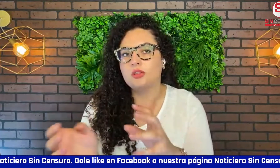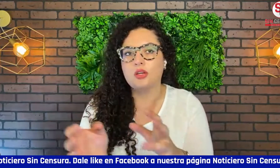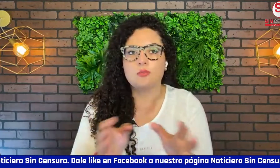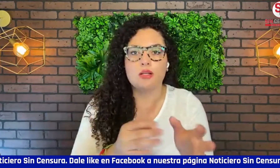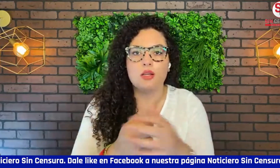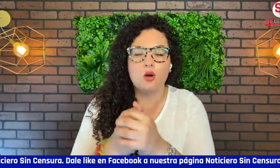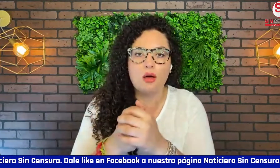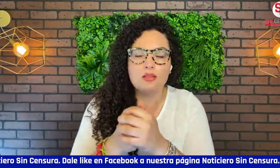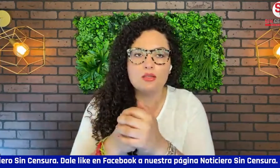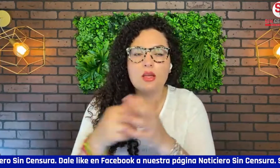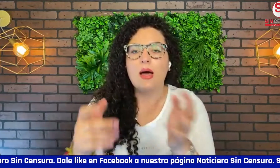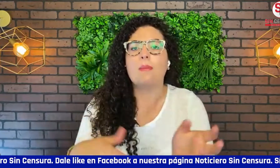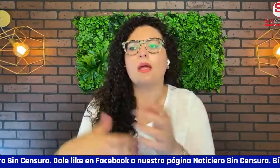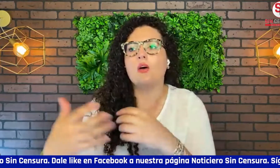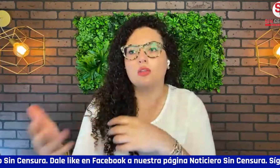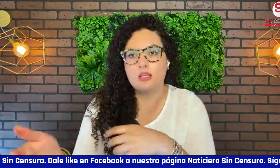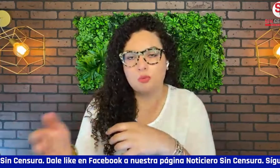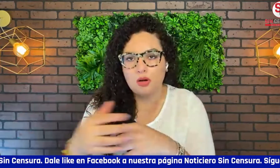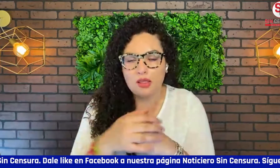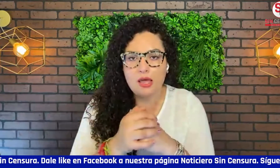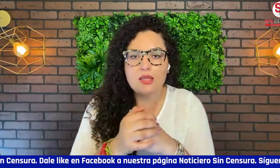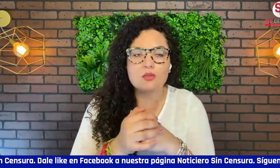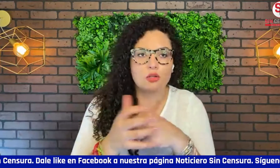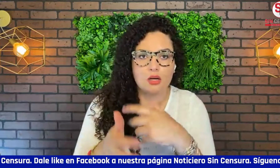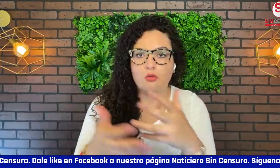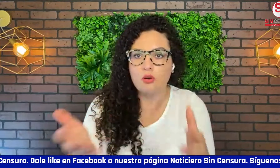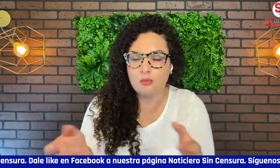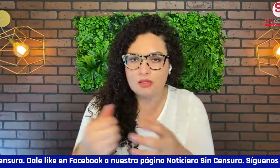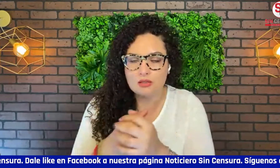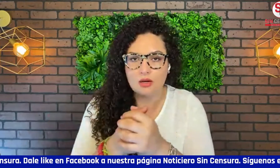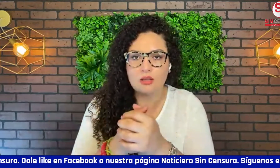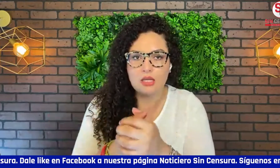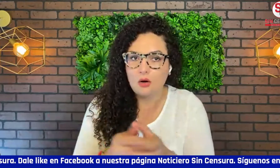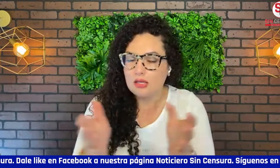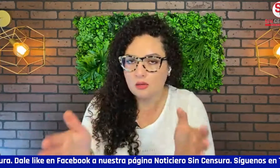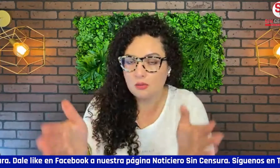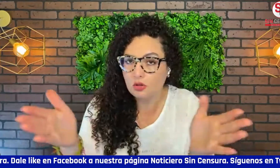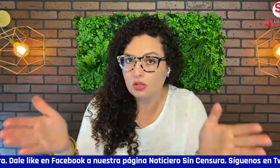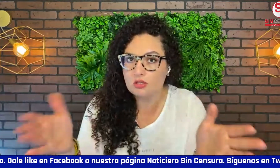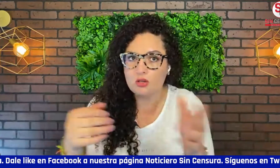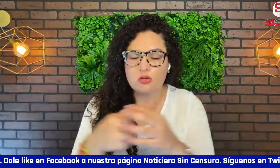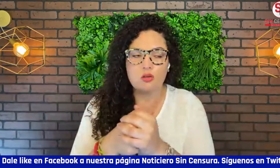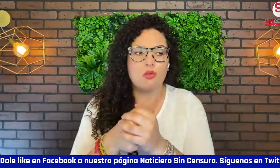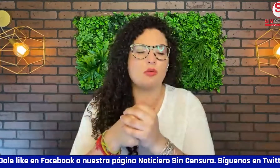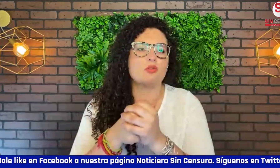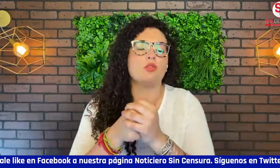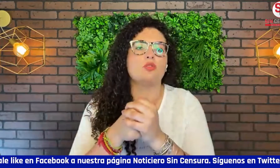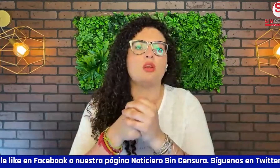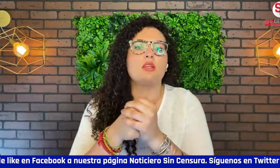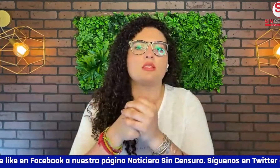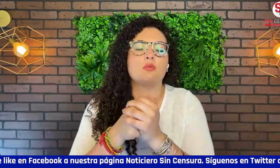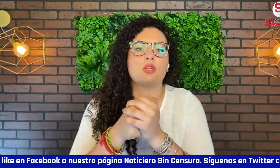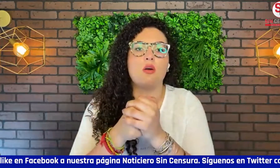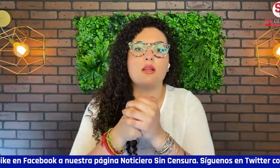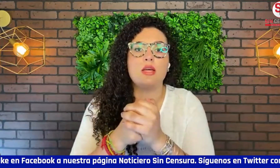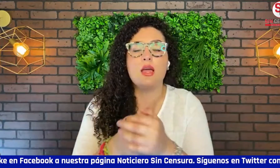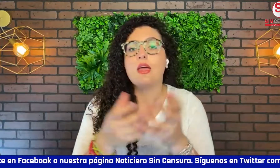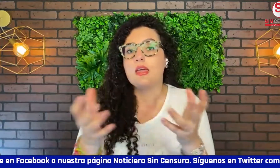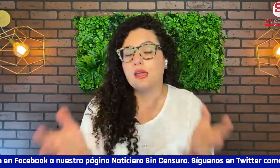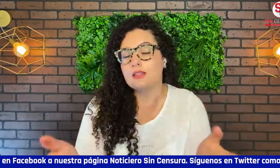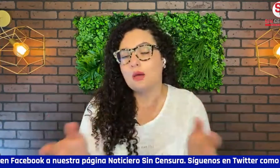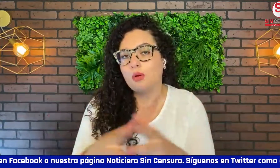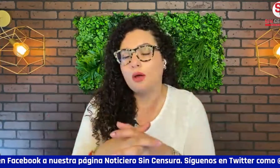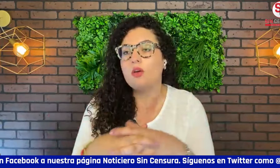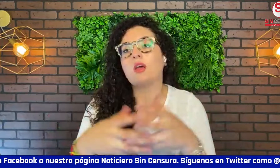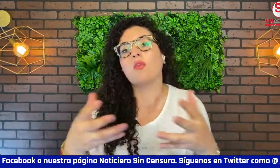las condiciones para hacerlo antes, habría otras prioridades, otras reformas que se realizaron, hasta el momento 18 reformas constitucionales que se buscaron hacer